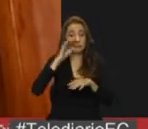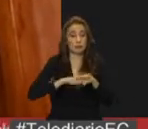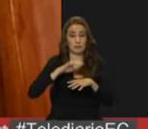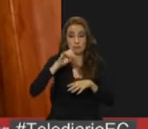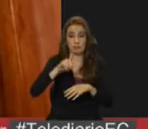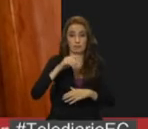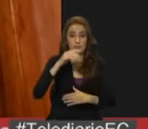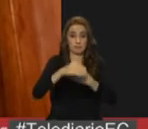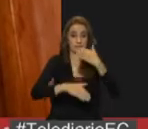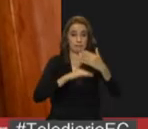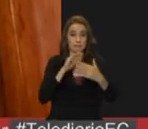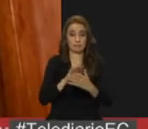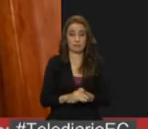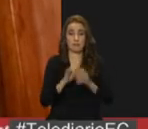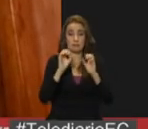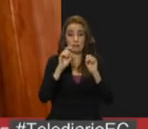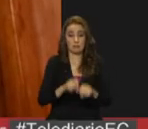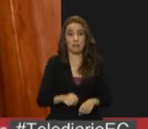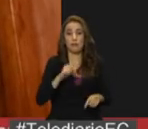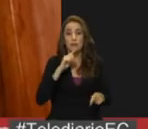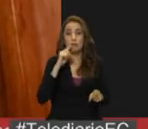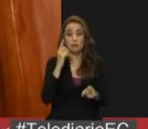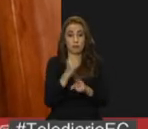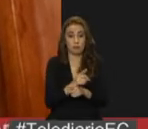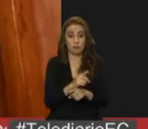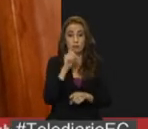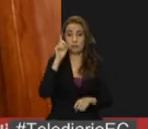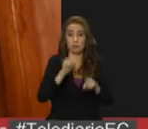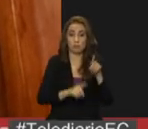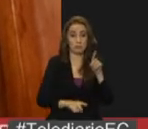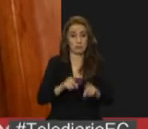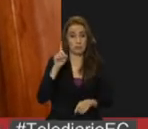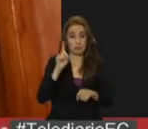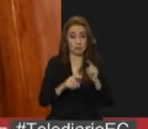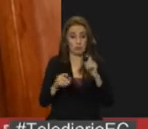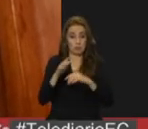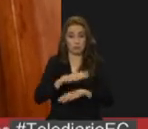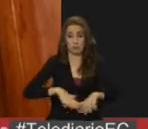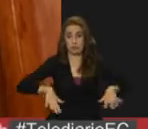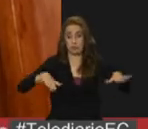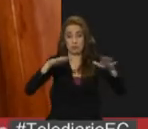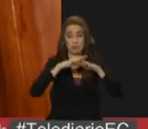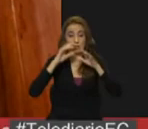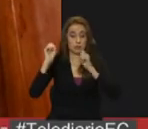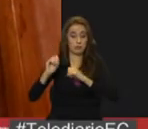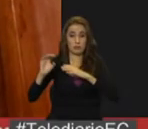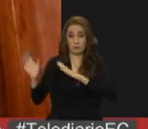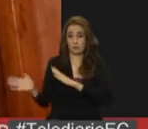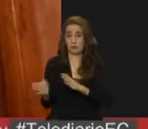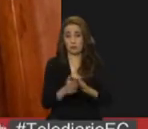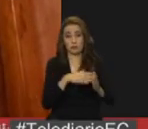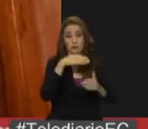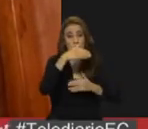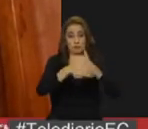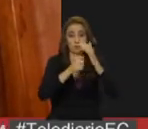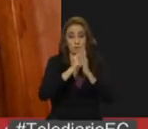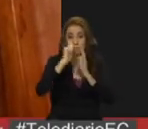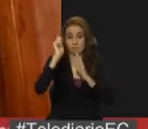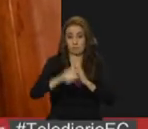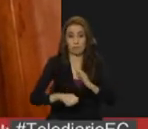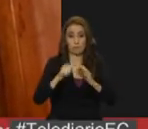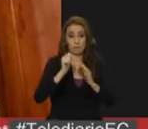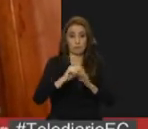Es inaudito esto. Cultural, porque Latin Barómetro nos está calificando en sus estadísticas